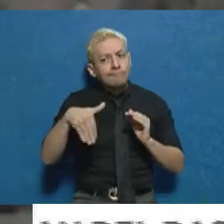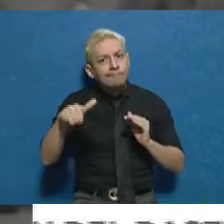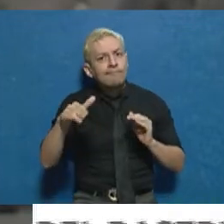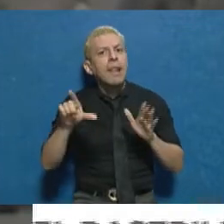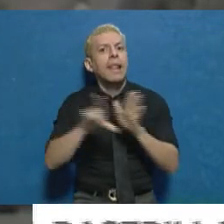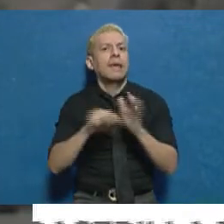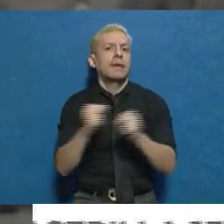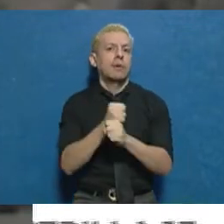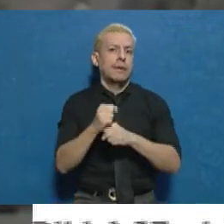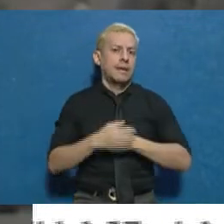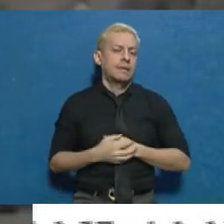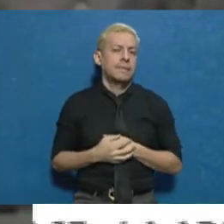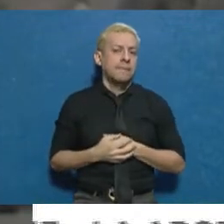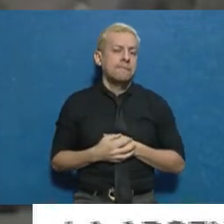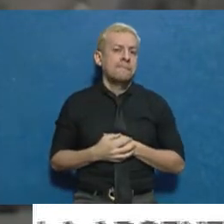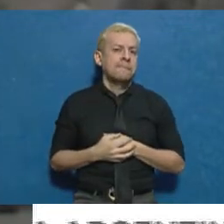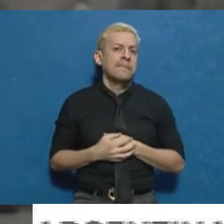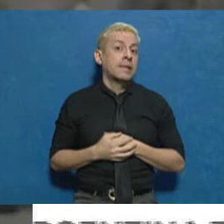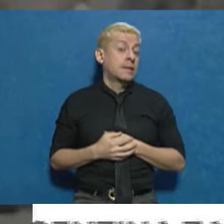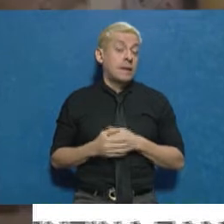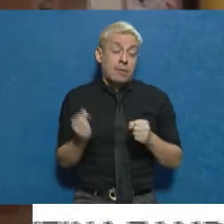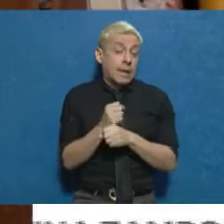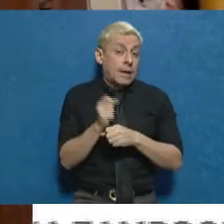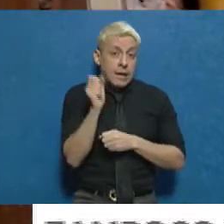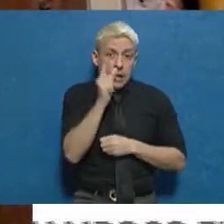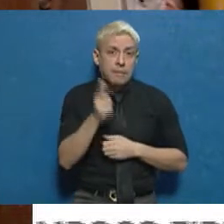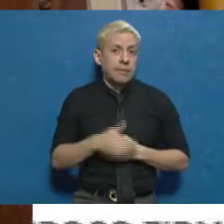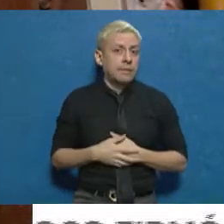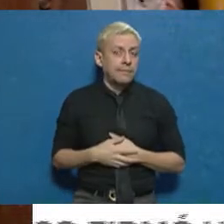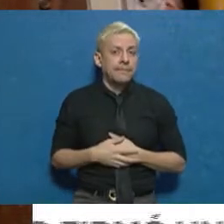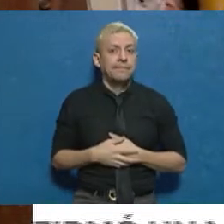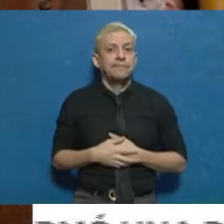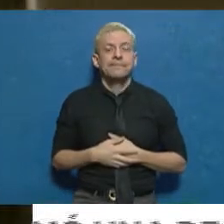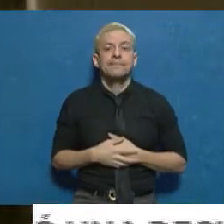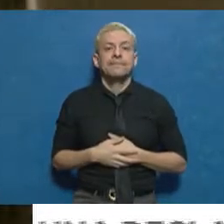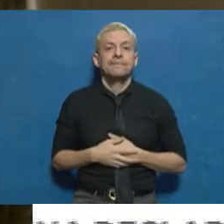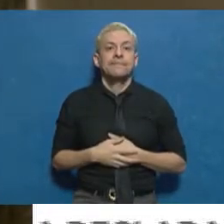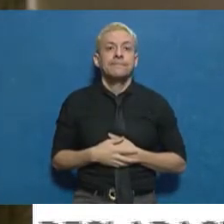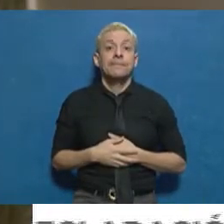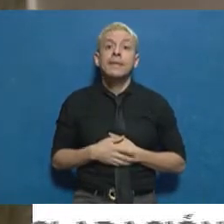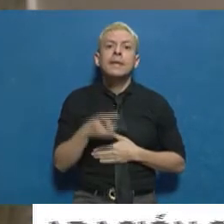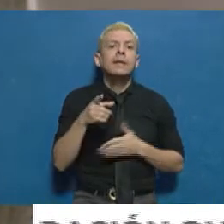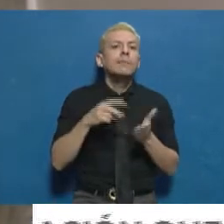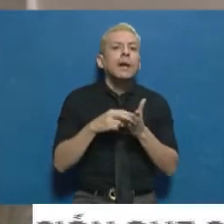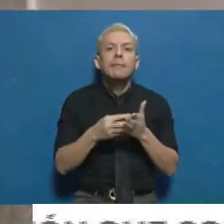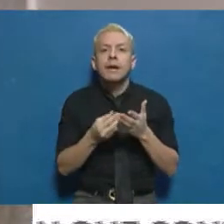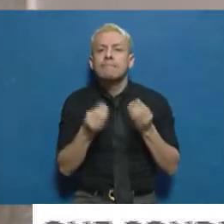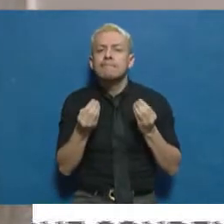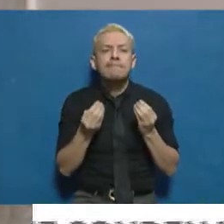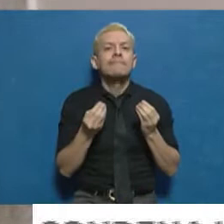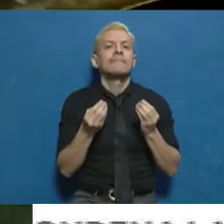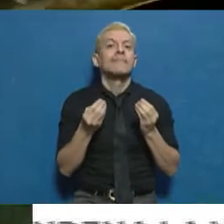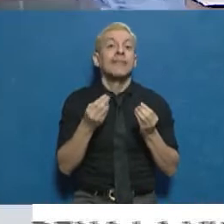la ley, que simplemente lo más rápido posible. Julio, básicamente el problema radica en esto del